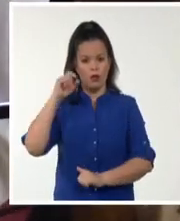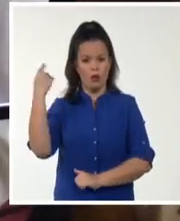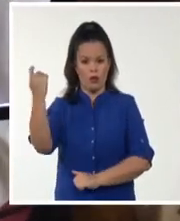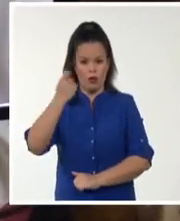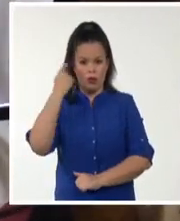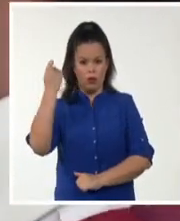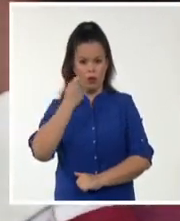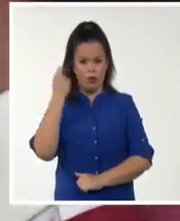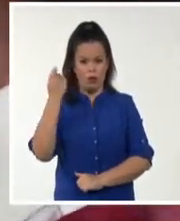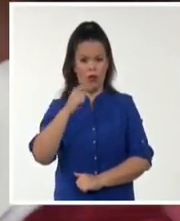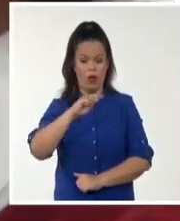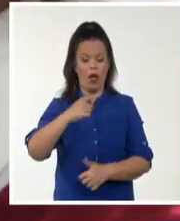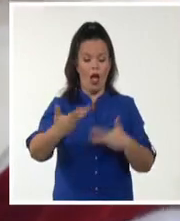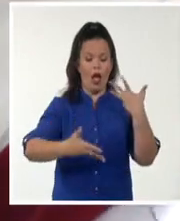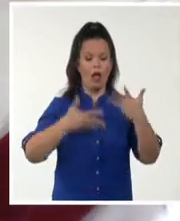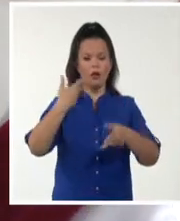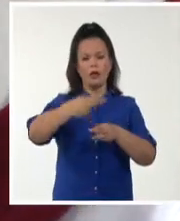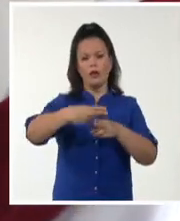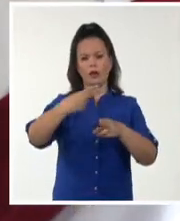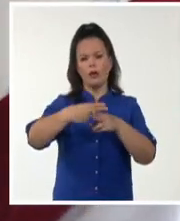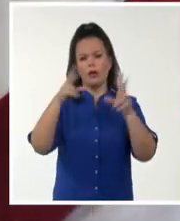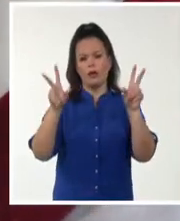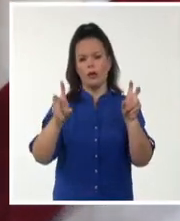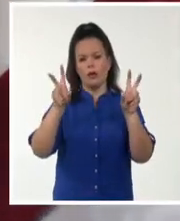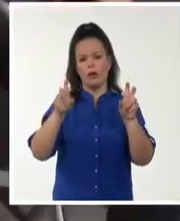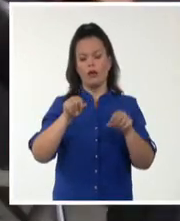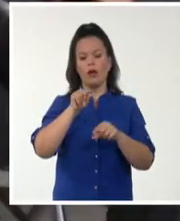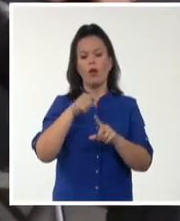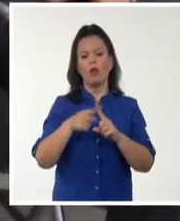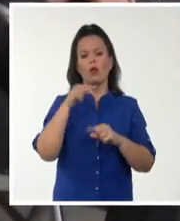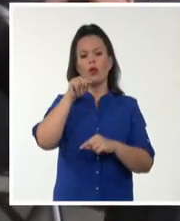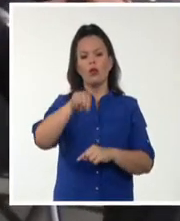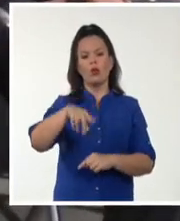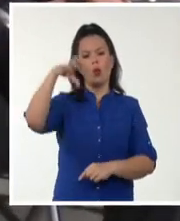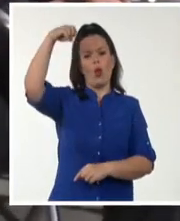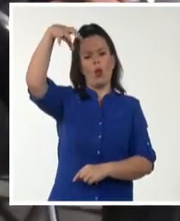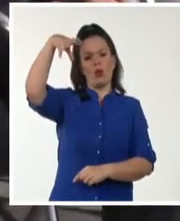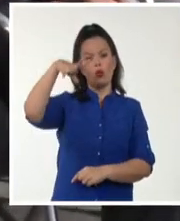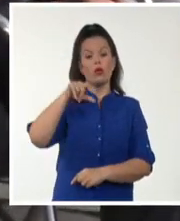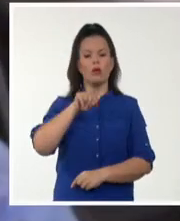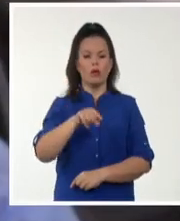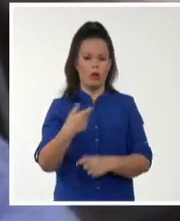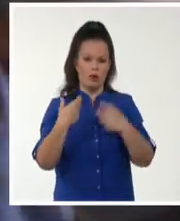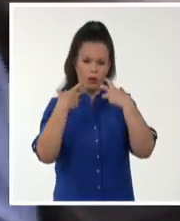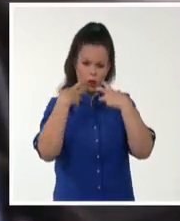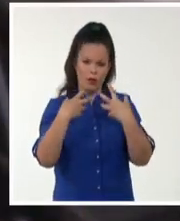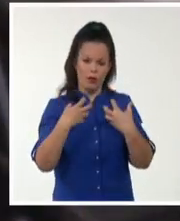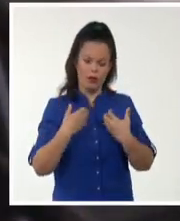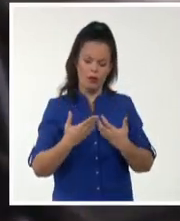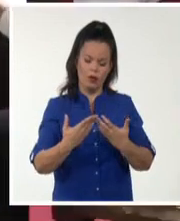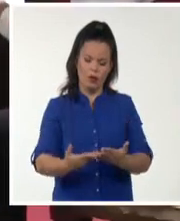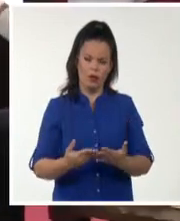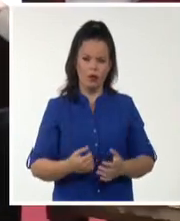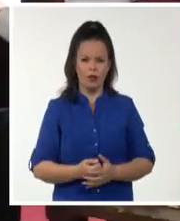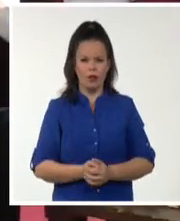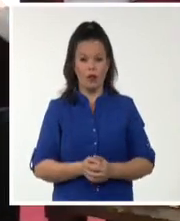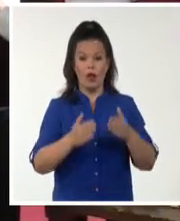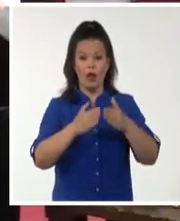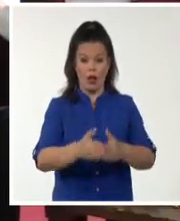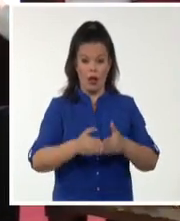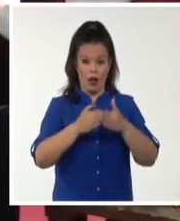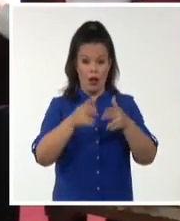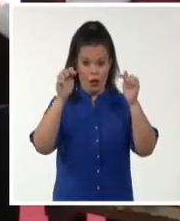la Nación Toulouse, destacó momentos trascendentales de los últimos días de vida del prócer independentista. De esta manera, Granma rinde